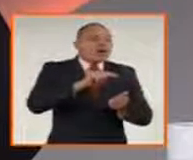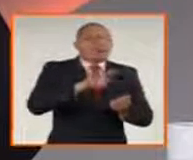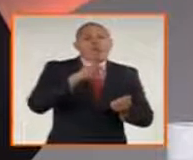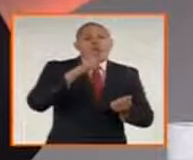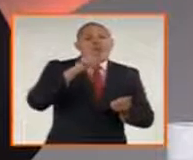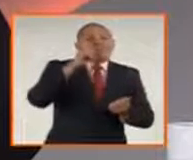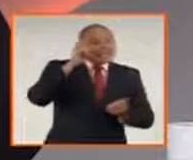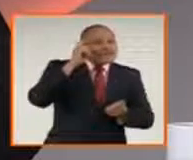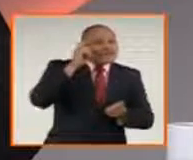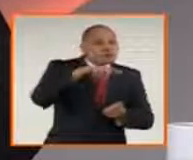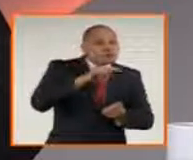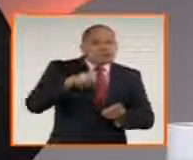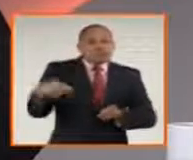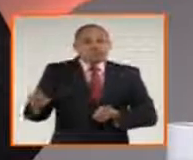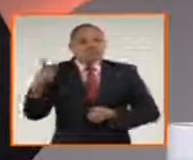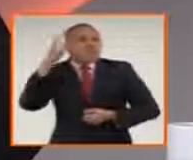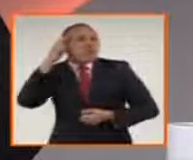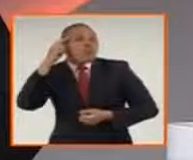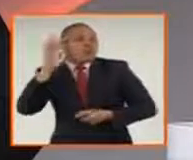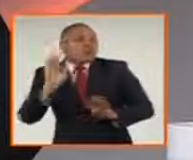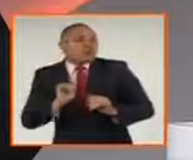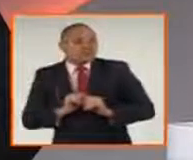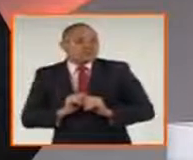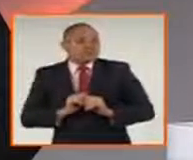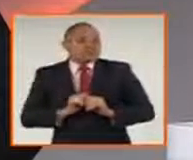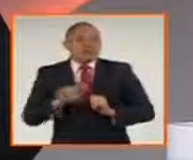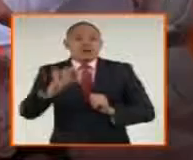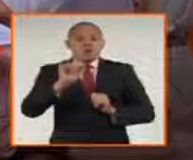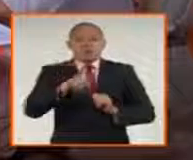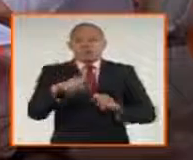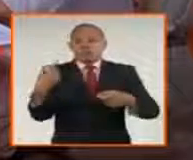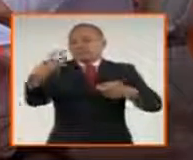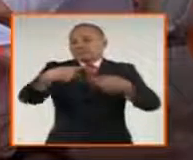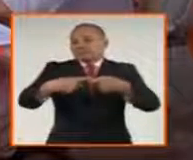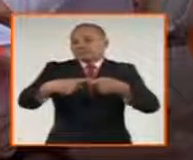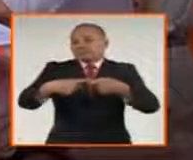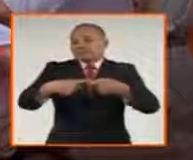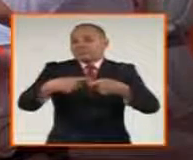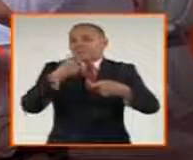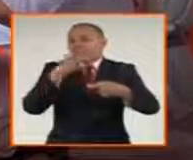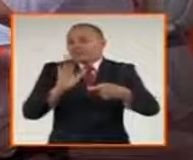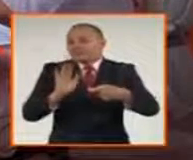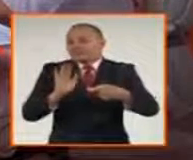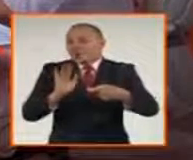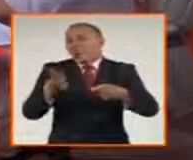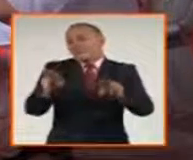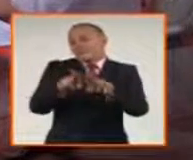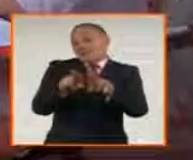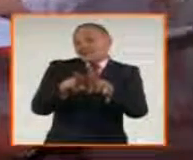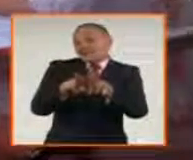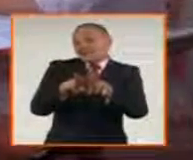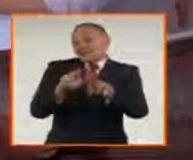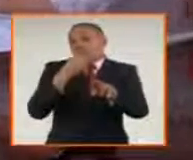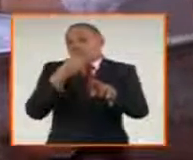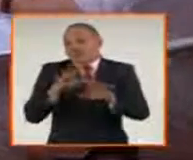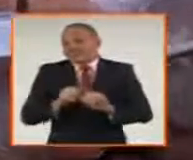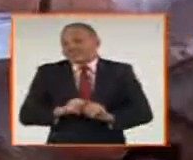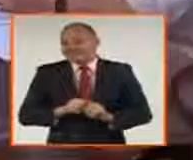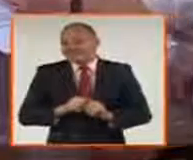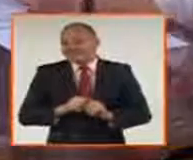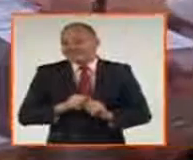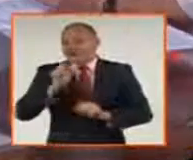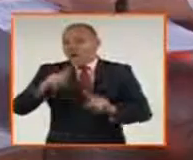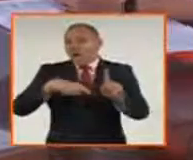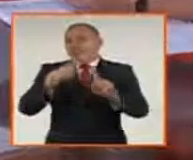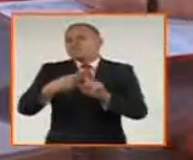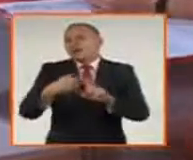matrimonio, existe obligación alimentaria entre los cónyuges, y una de las novedades que trae el proyecto es que también reconoce esa obligación entre los miembros